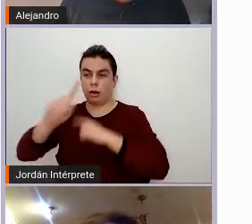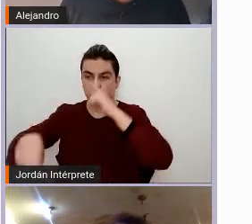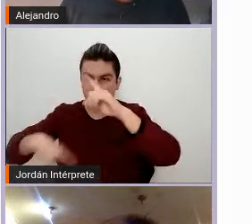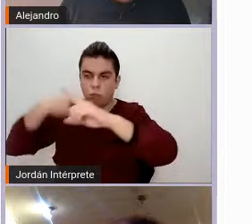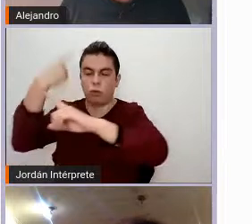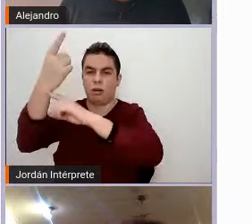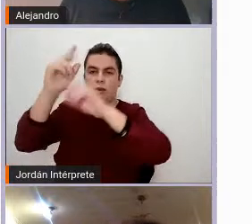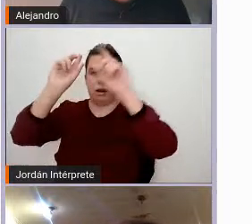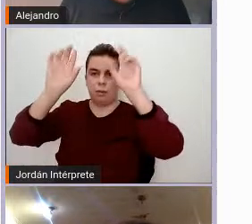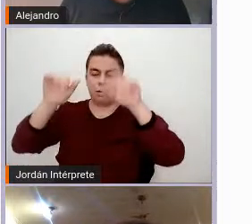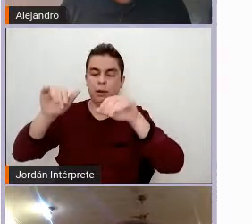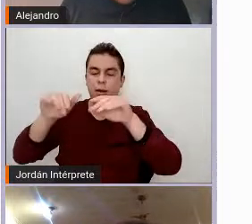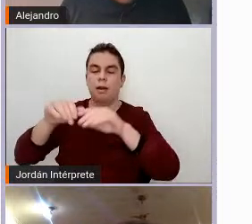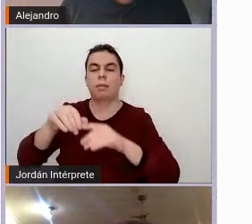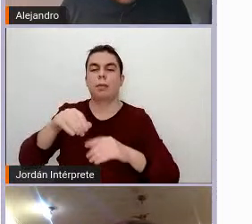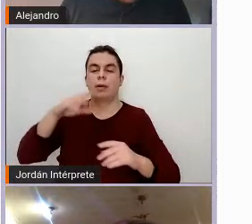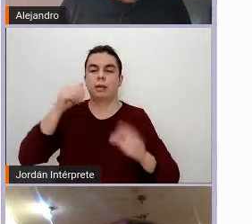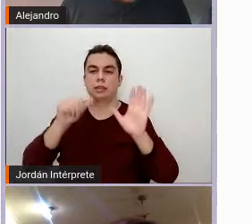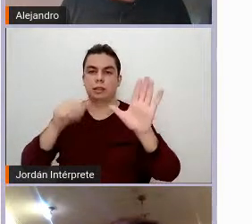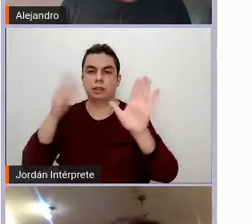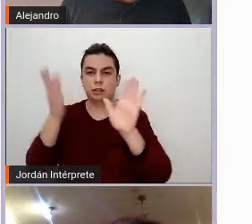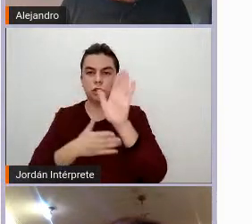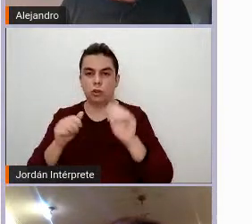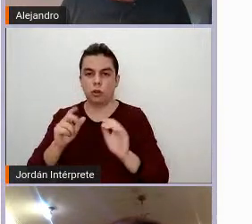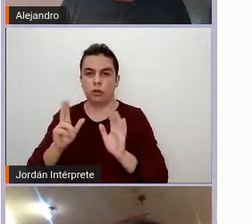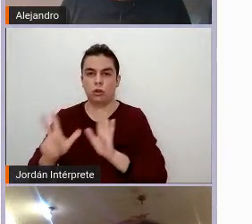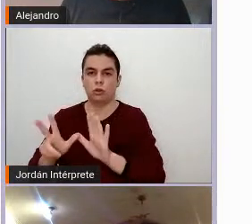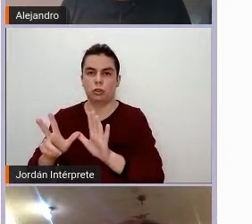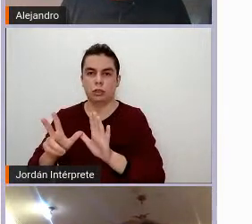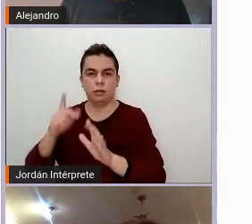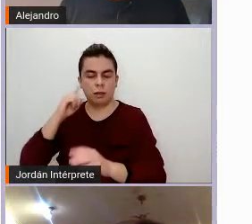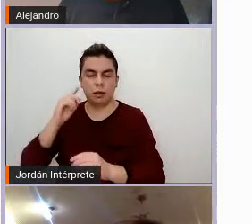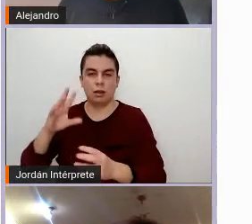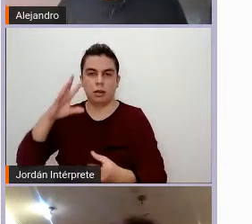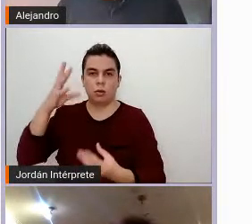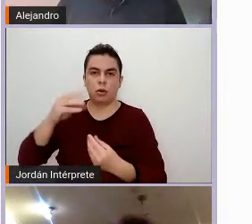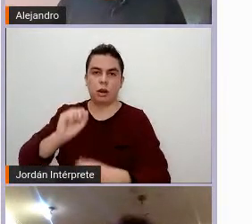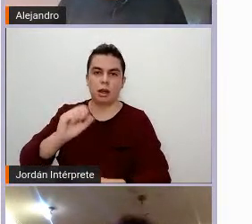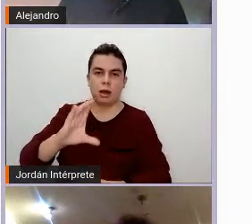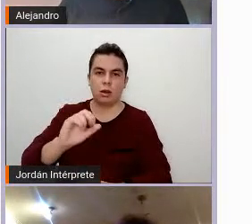de 6/8, usando un acorde pentatónico menor modal.